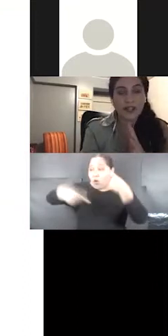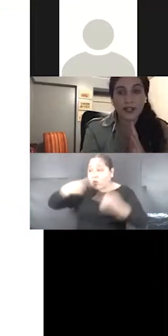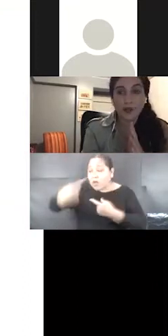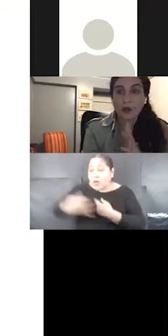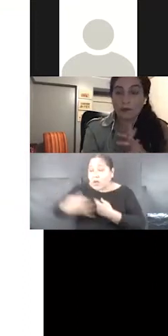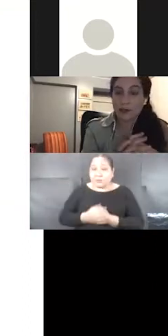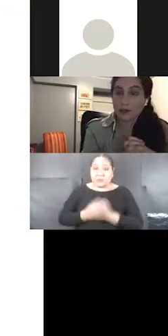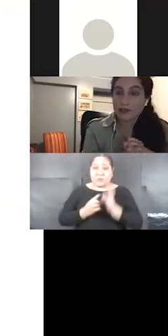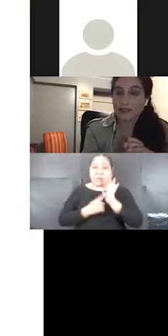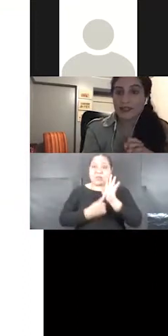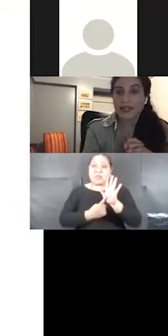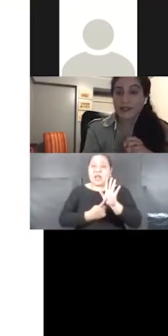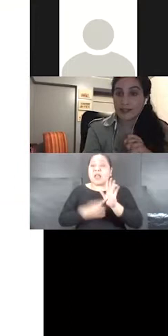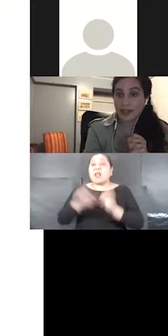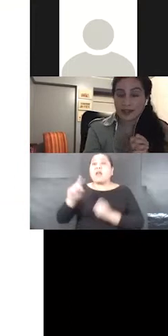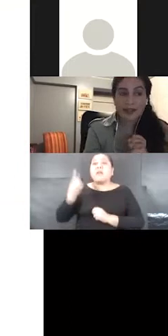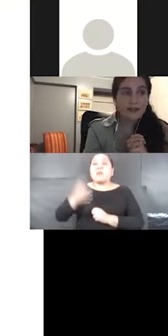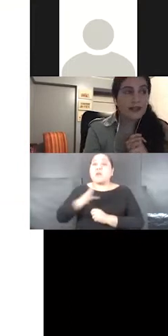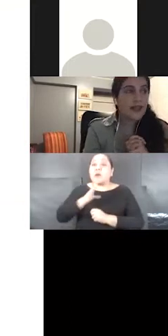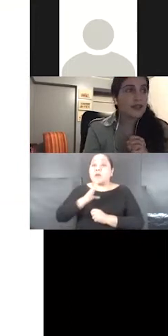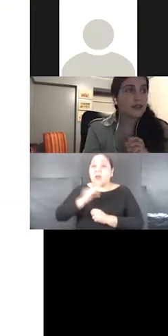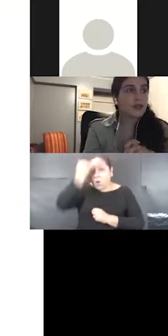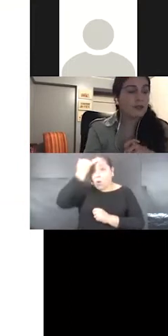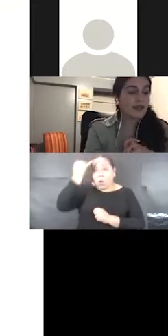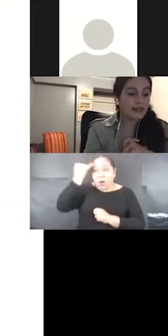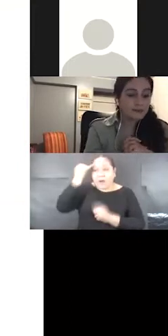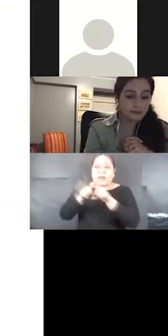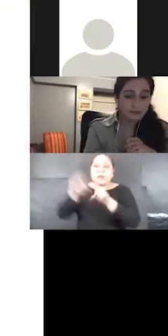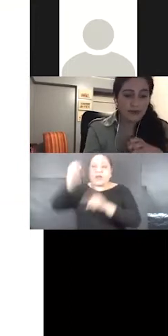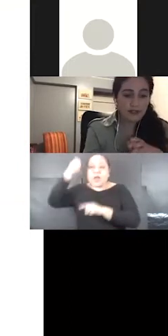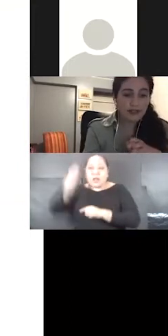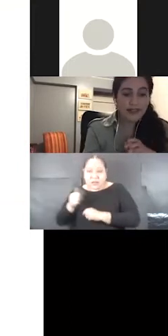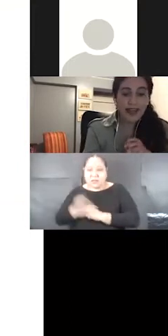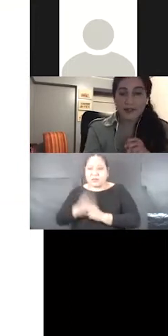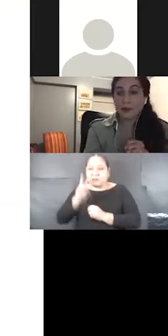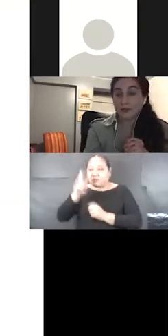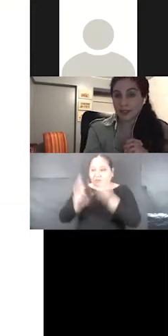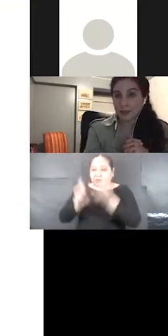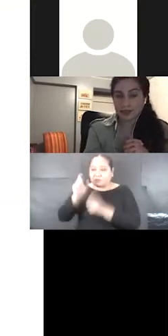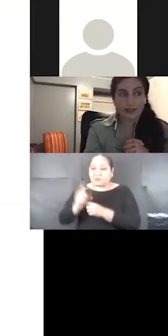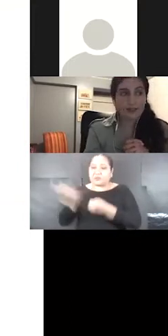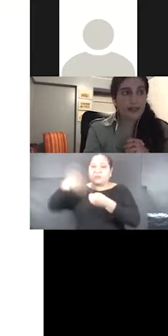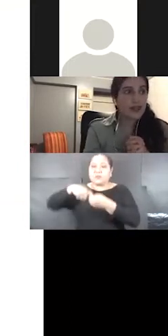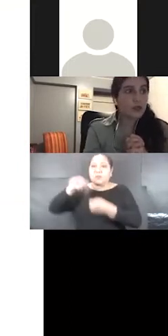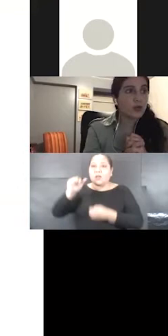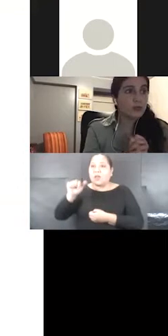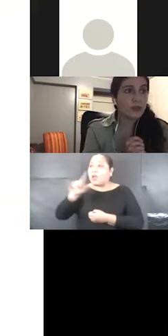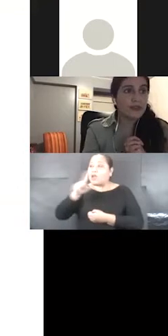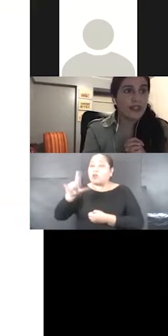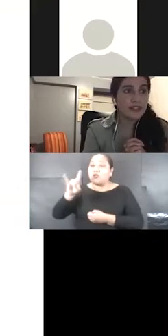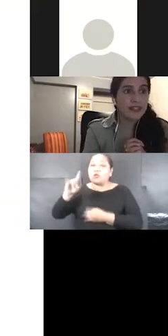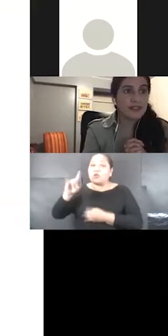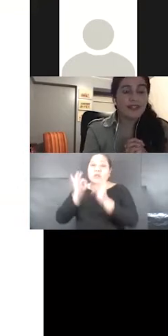a estar a cargo de Juan Villamonte y de Alexandra Arnaiz. Ellos son parte de IU Intérpretes. Es un grupo